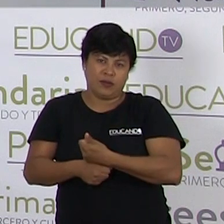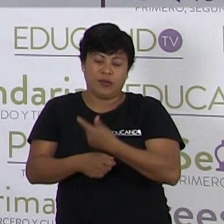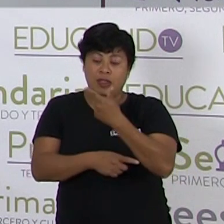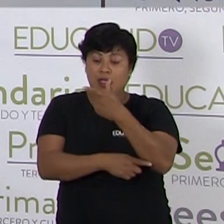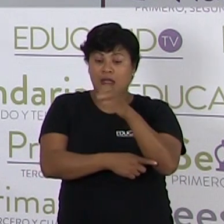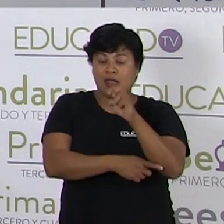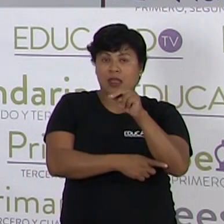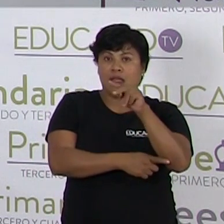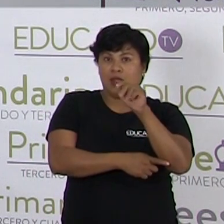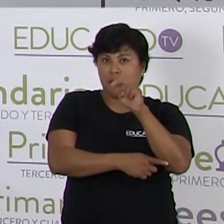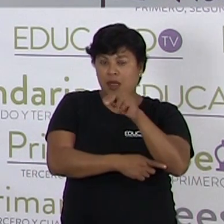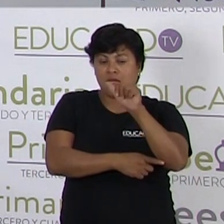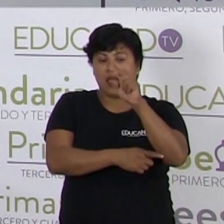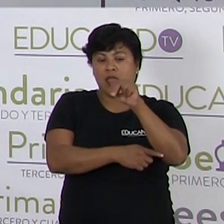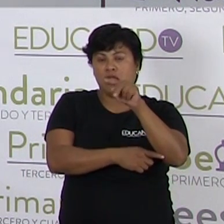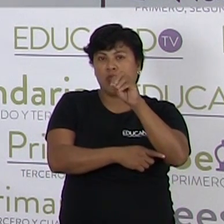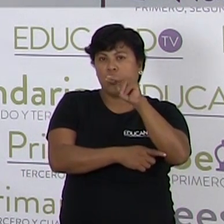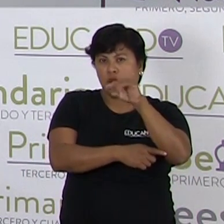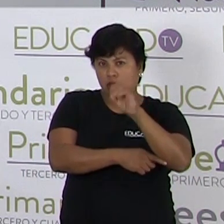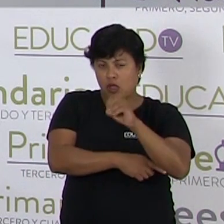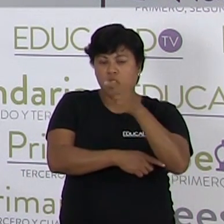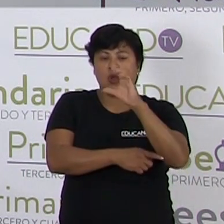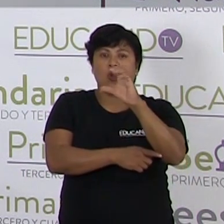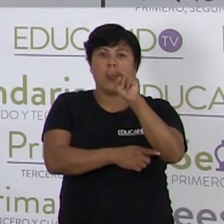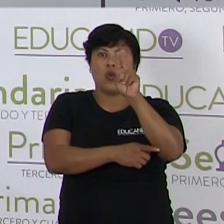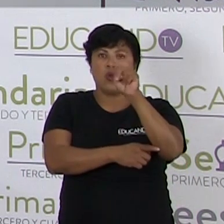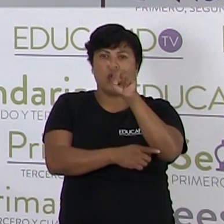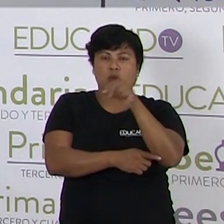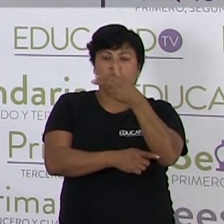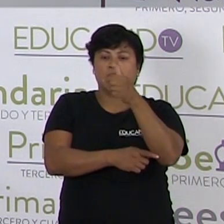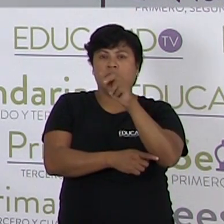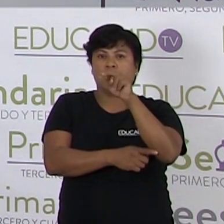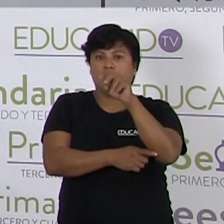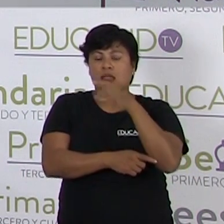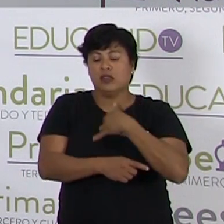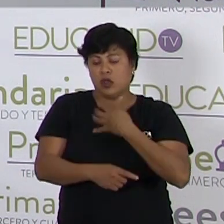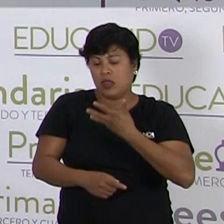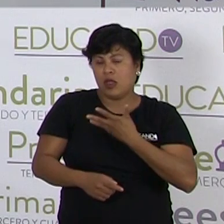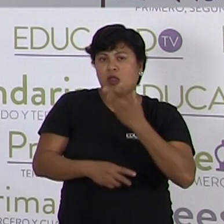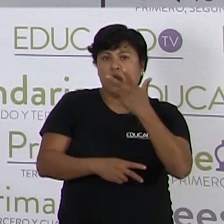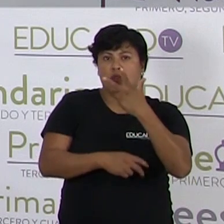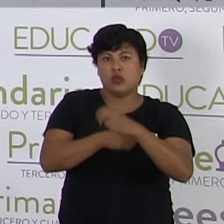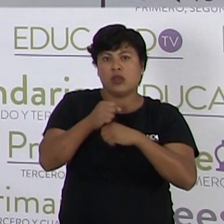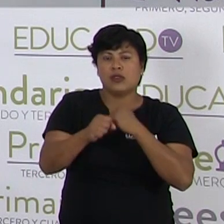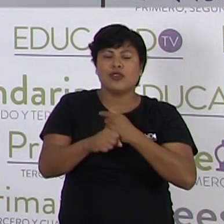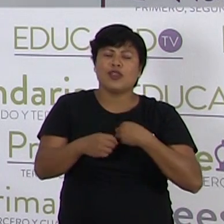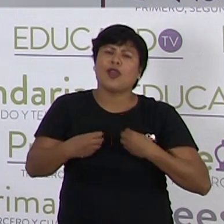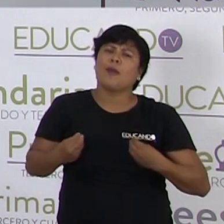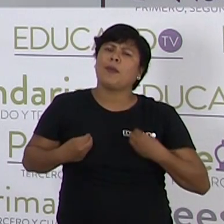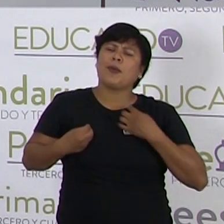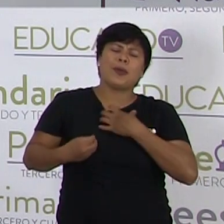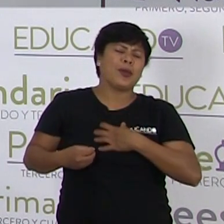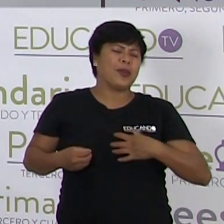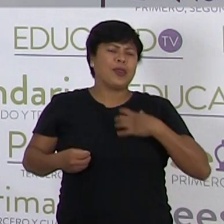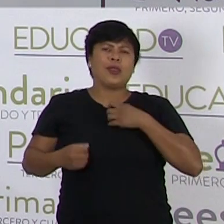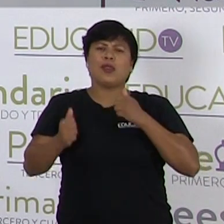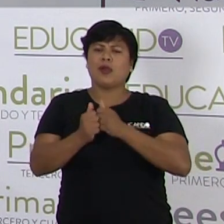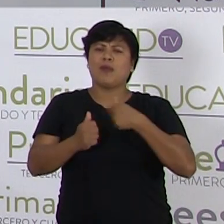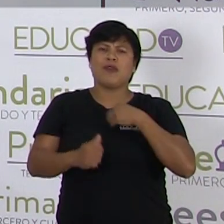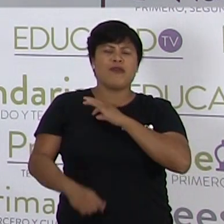Germán Antonio Cruz Hernández. Tengo 8 años y vivo contento con toda mi